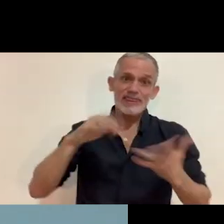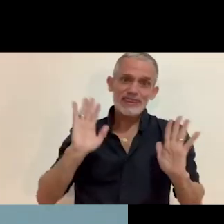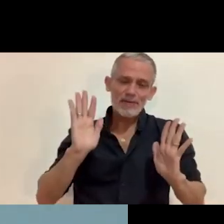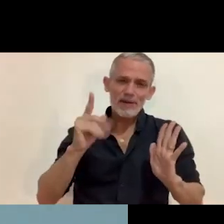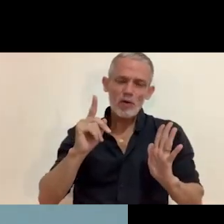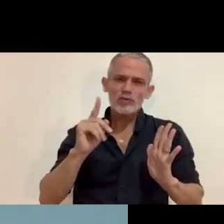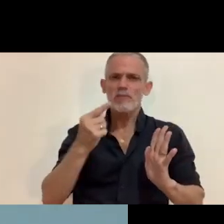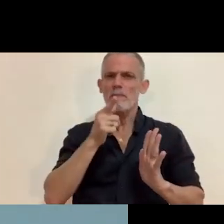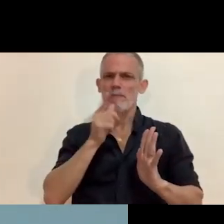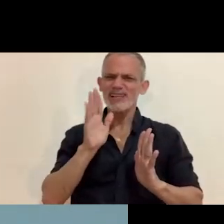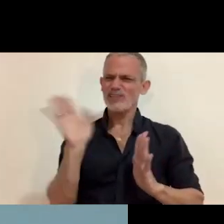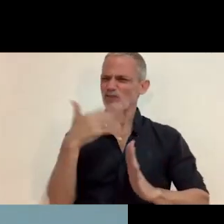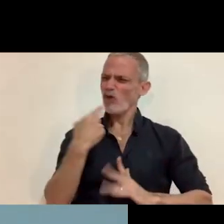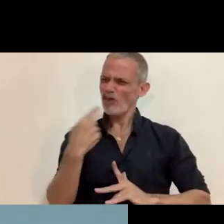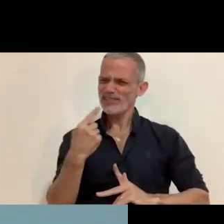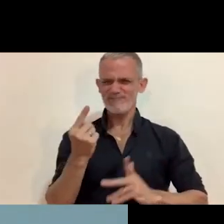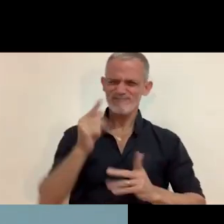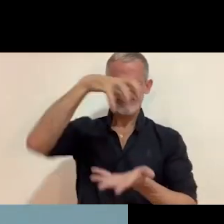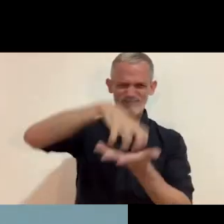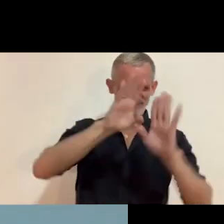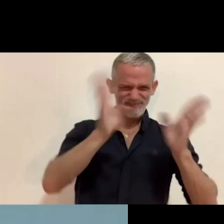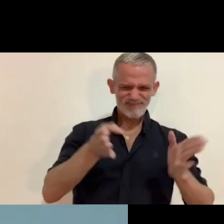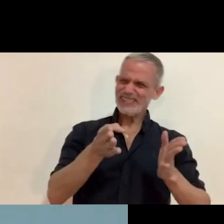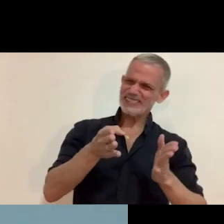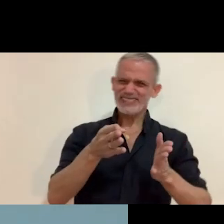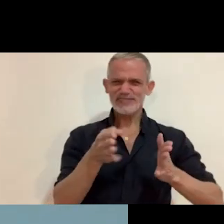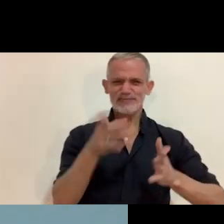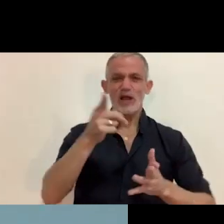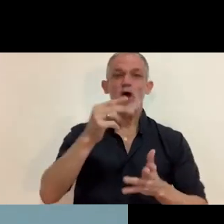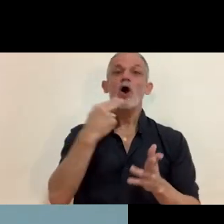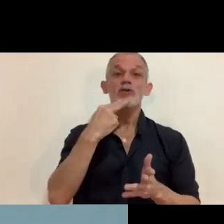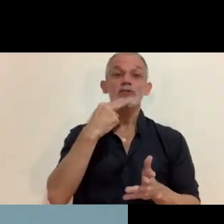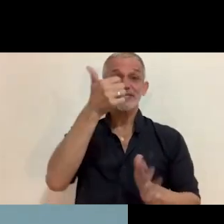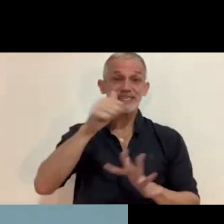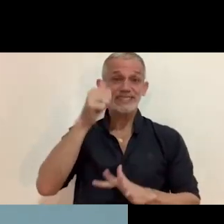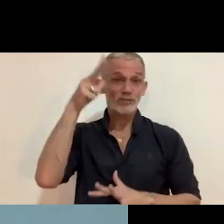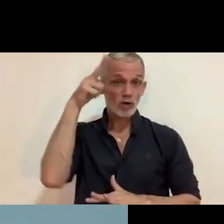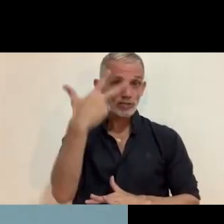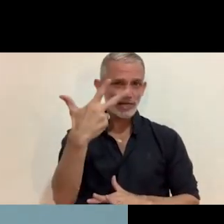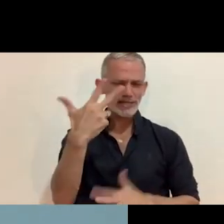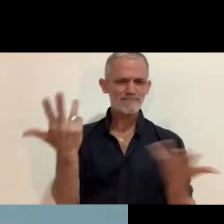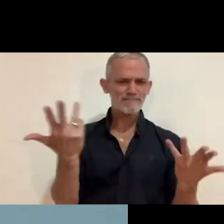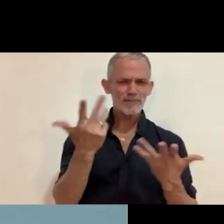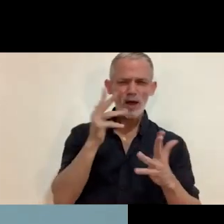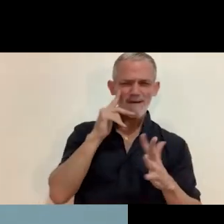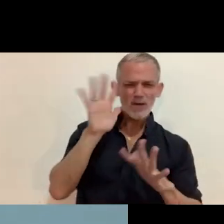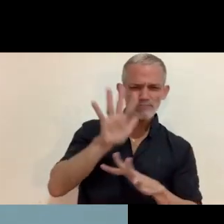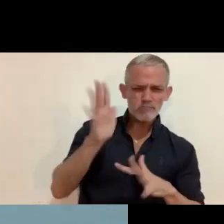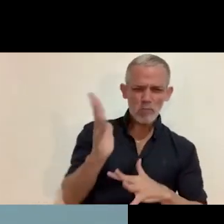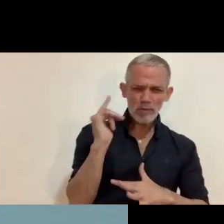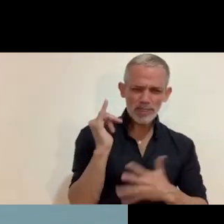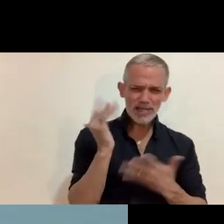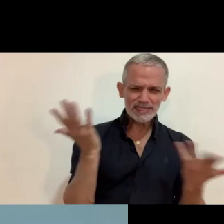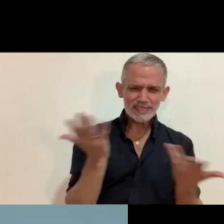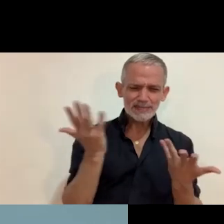acusa en sede administrativa y básicamente en la 11.683, esta presunción no difiere